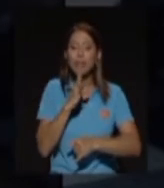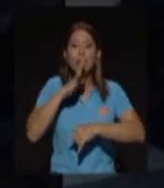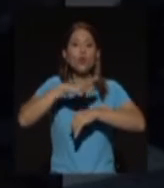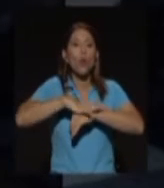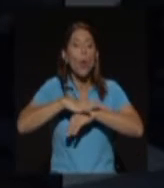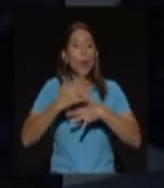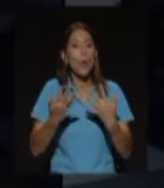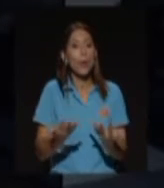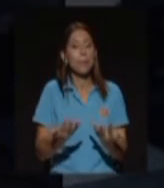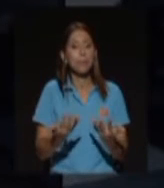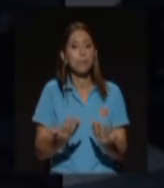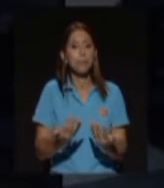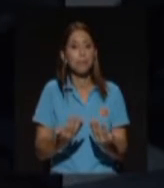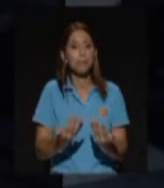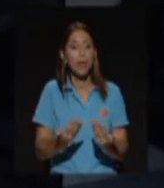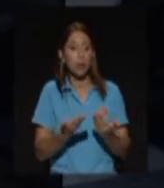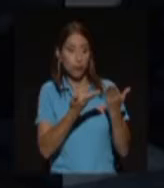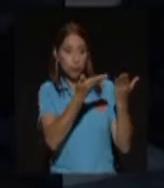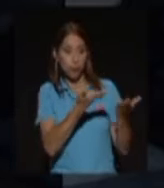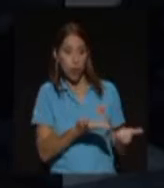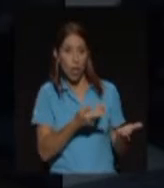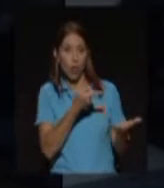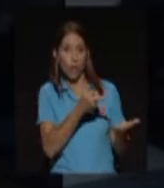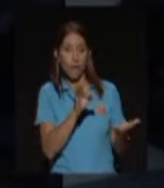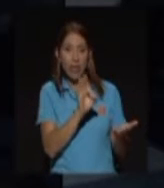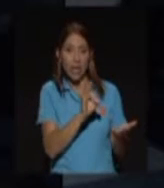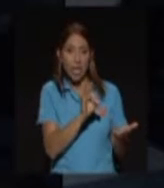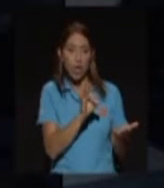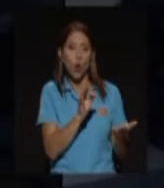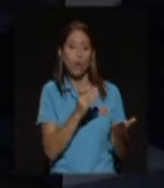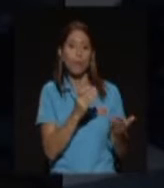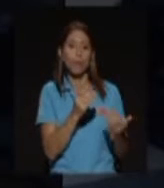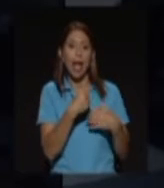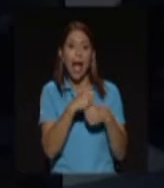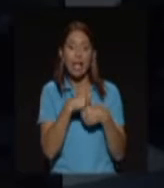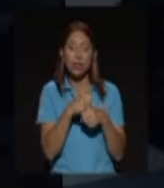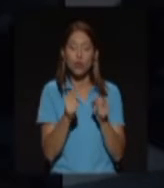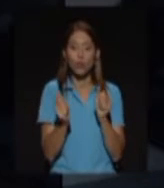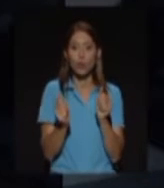el acompañamiento que don Federico ha dado a